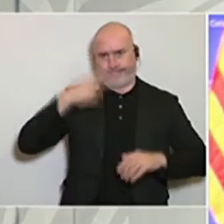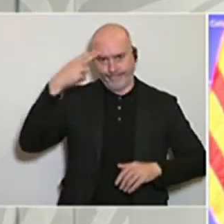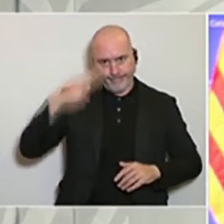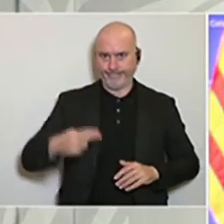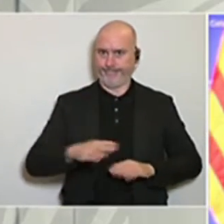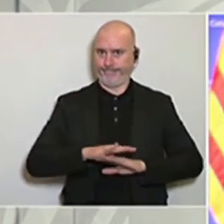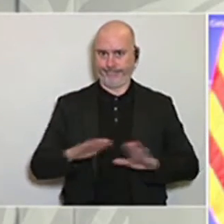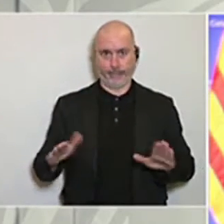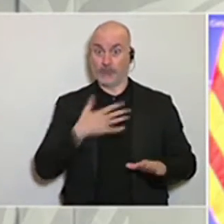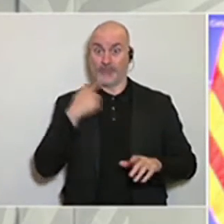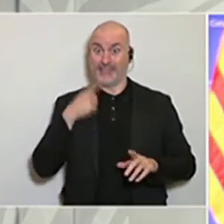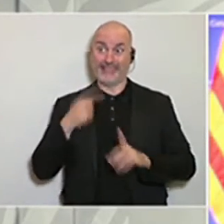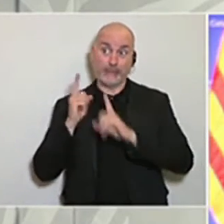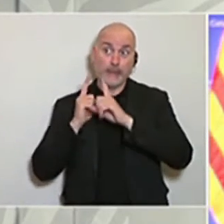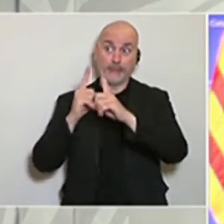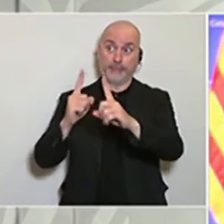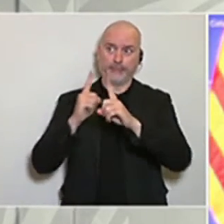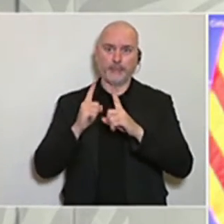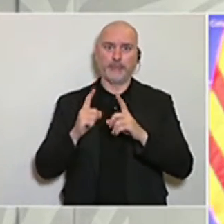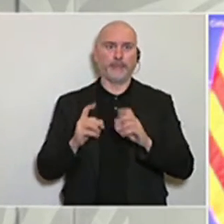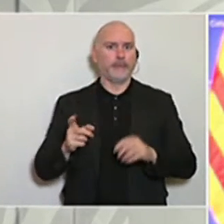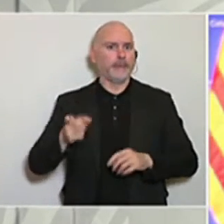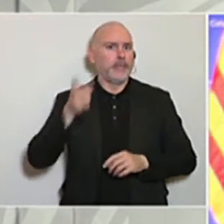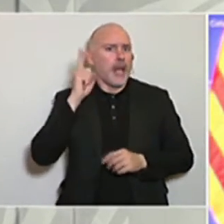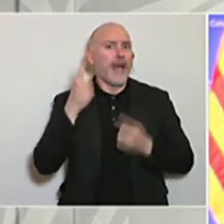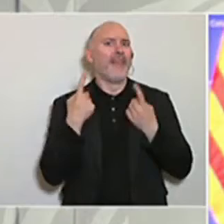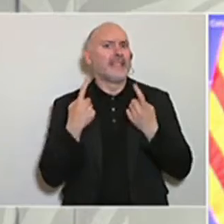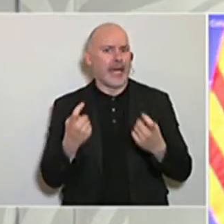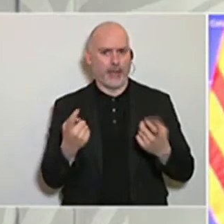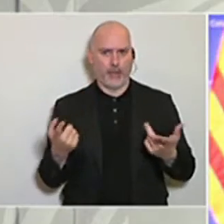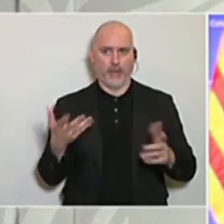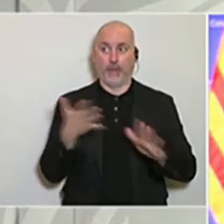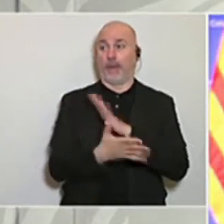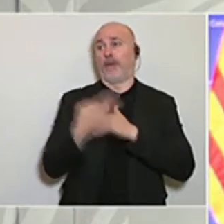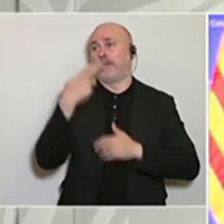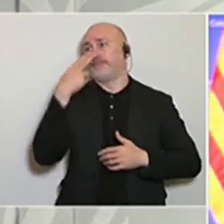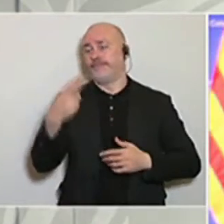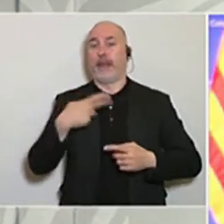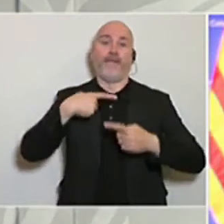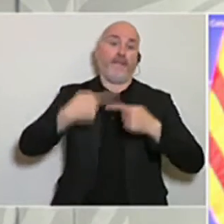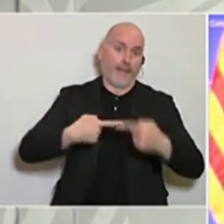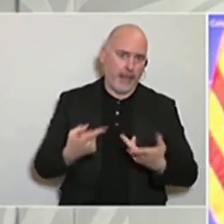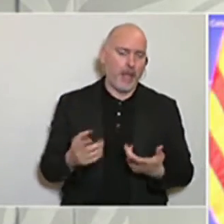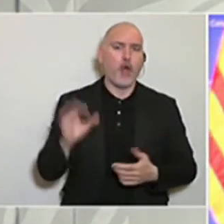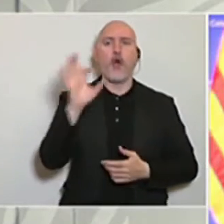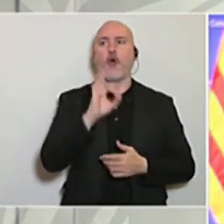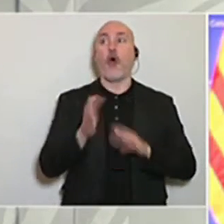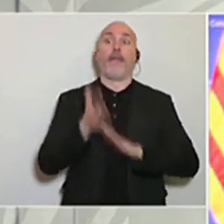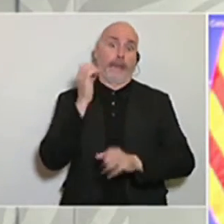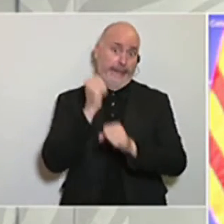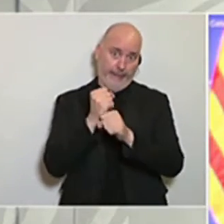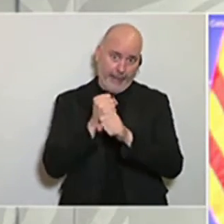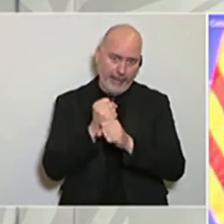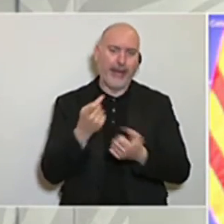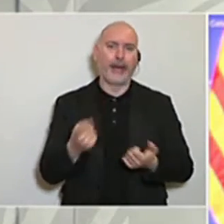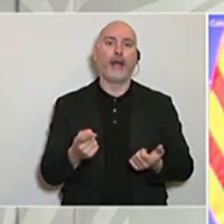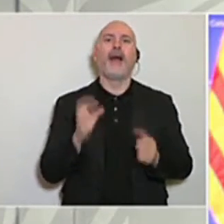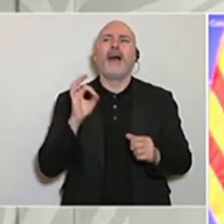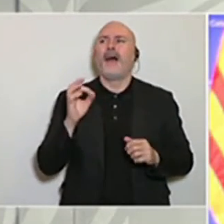estos desplazamientos sean estrictamente necesarios, o bien para ir a visitar a los familiares, o bien para ir a trabajar, pero que no